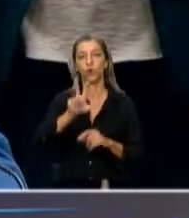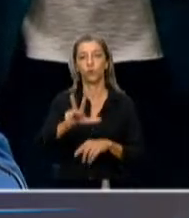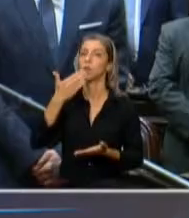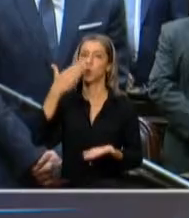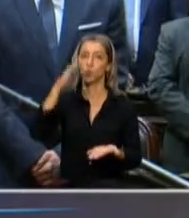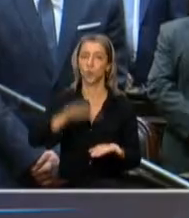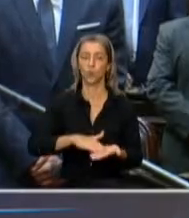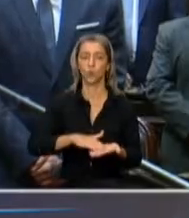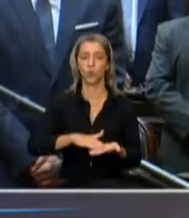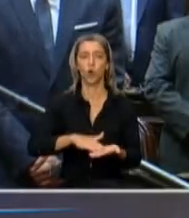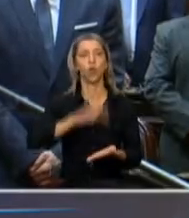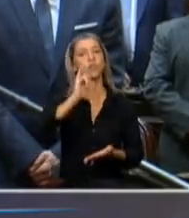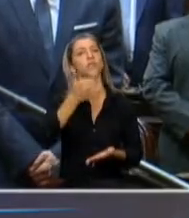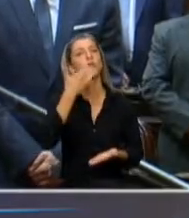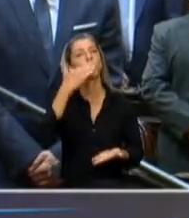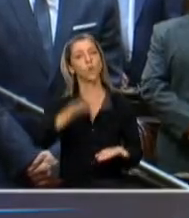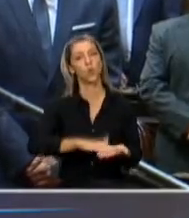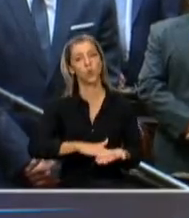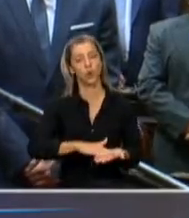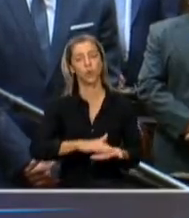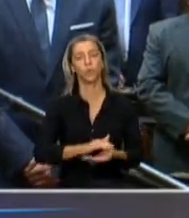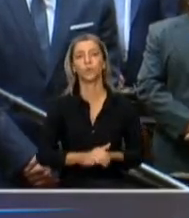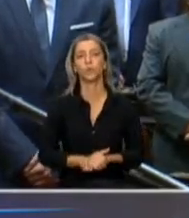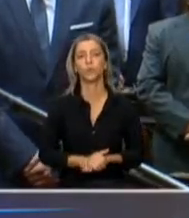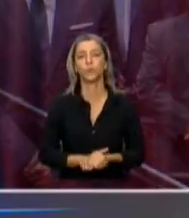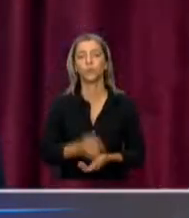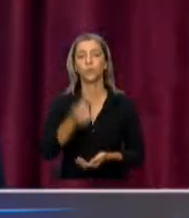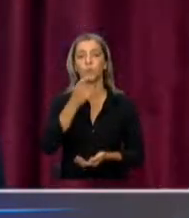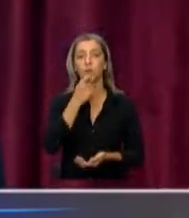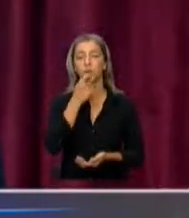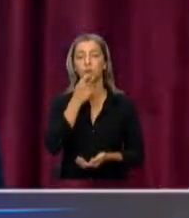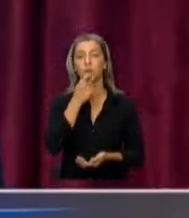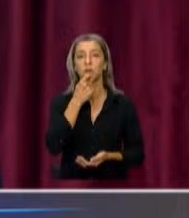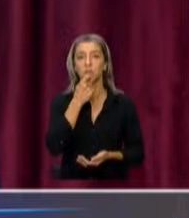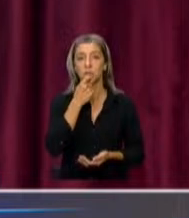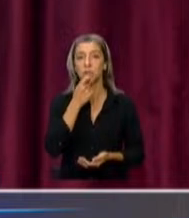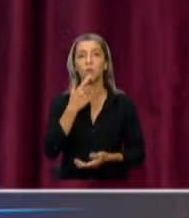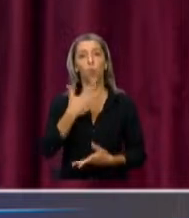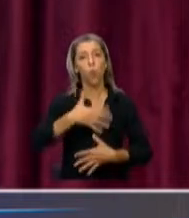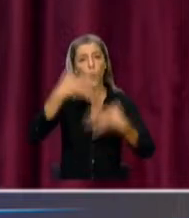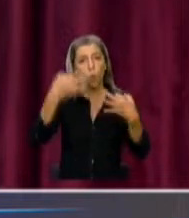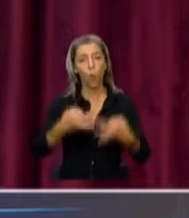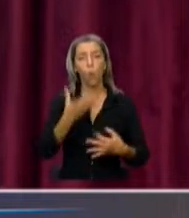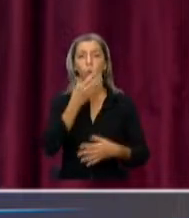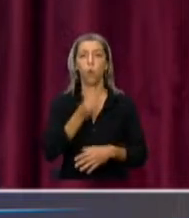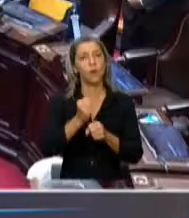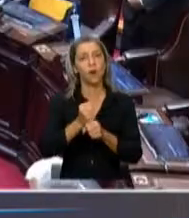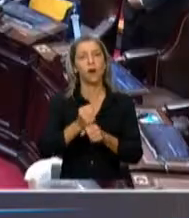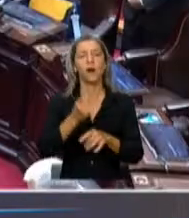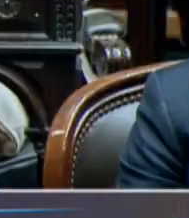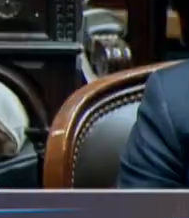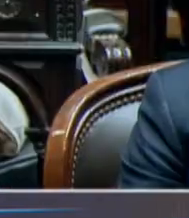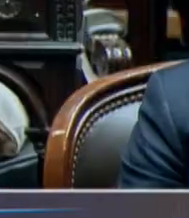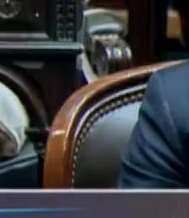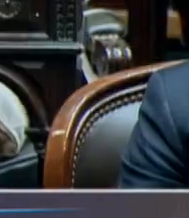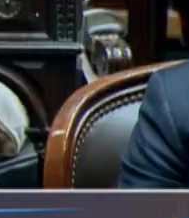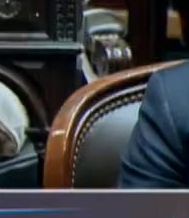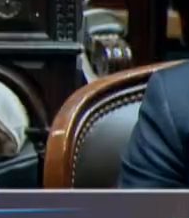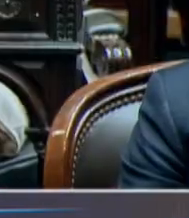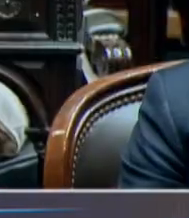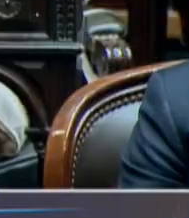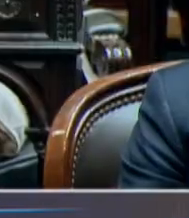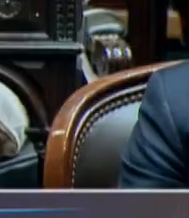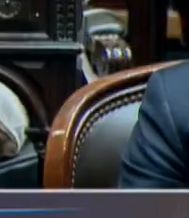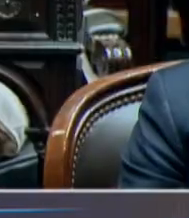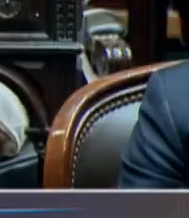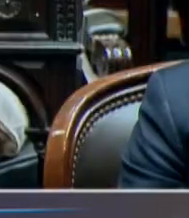el 2016 hubo una discusión muy profunda sobre la delegación de facultades, que se retrotrajeron muchas de esas delegaciones. Si bien hubo